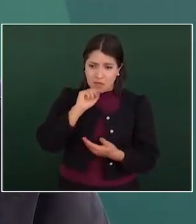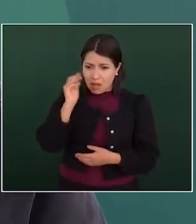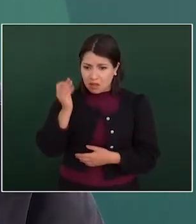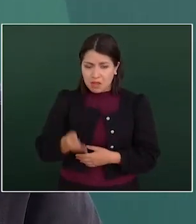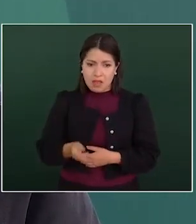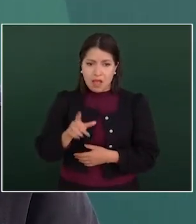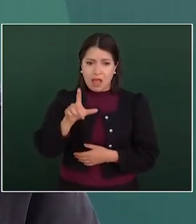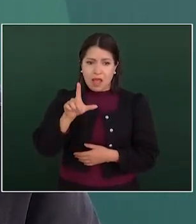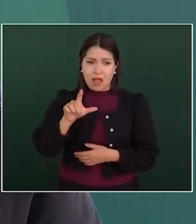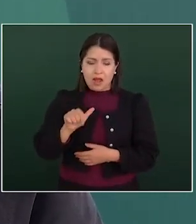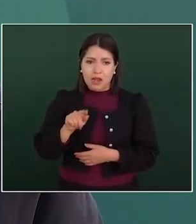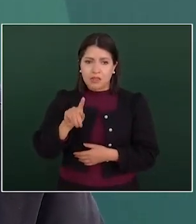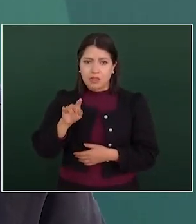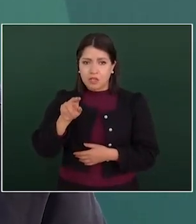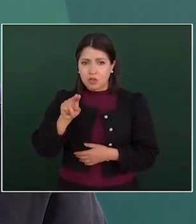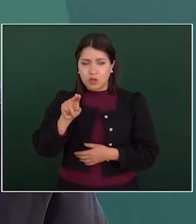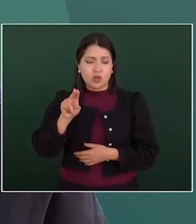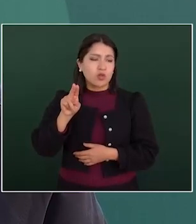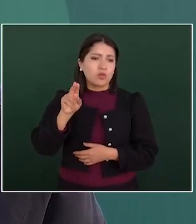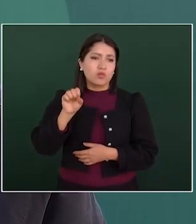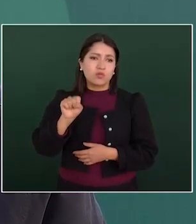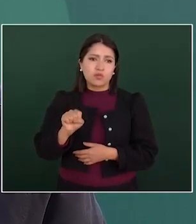Latinos.